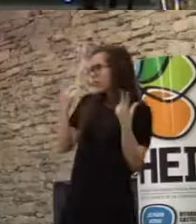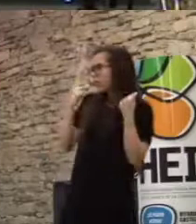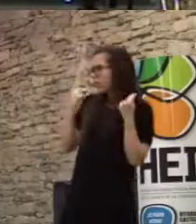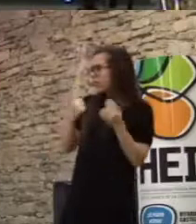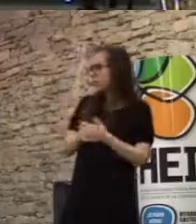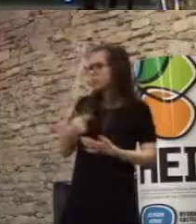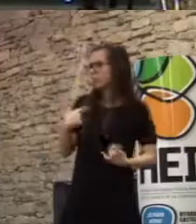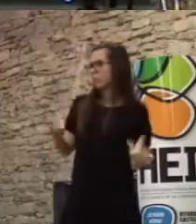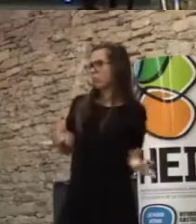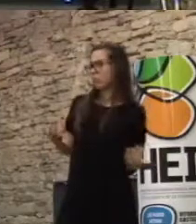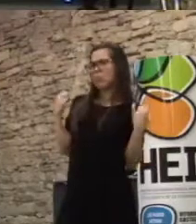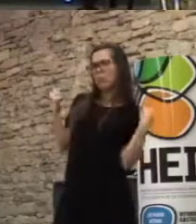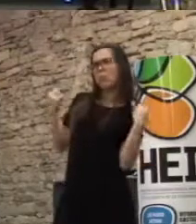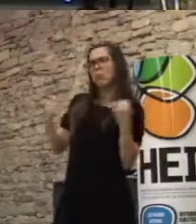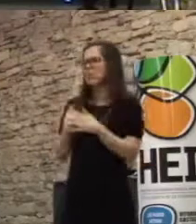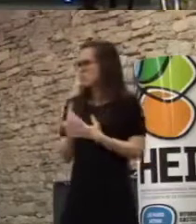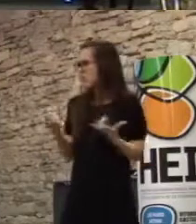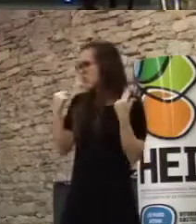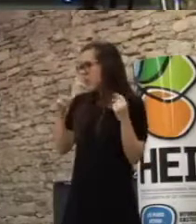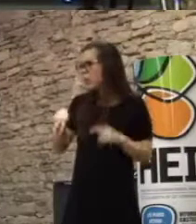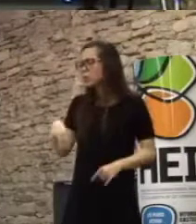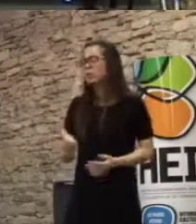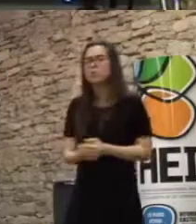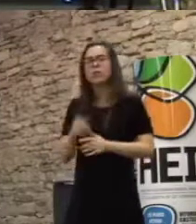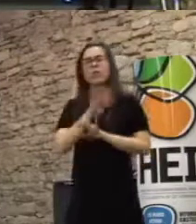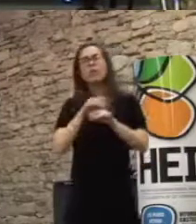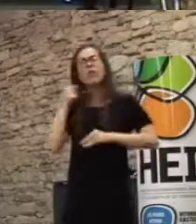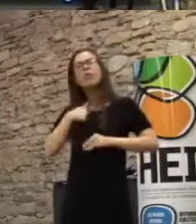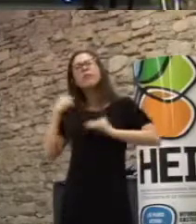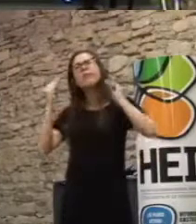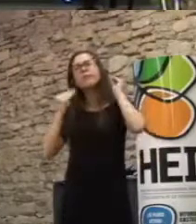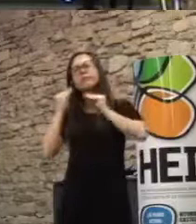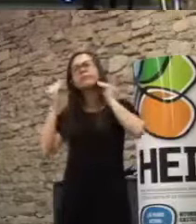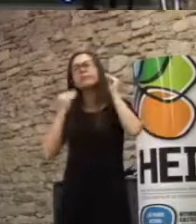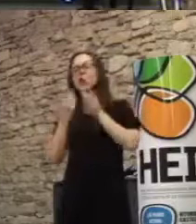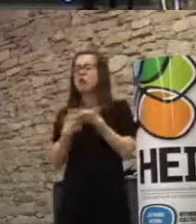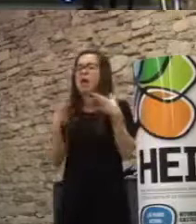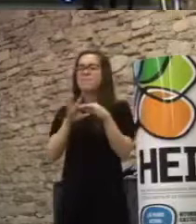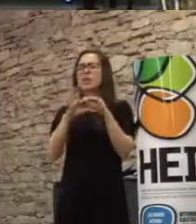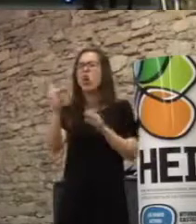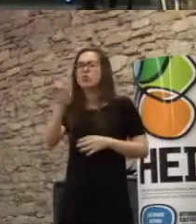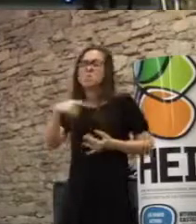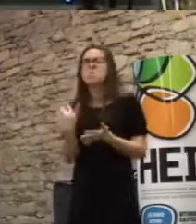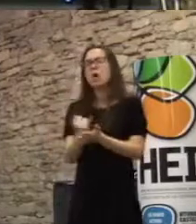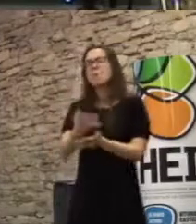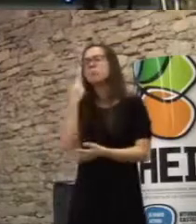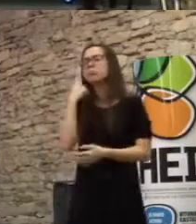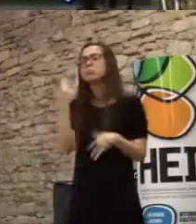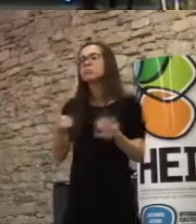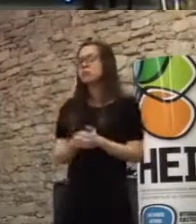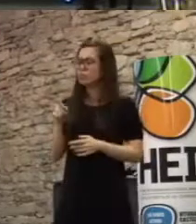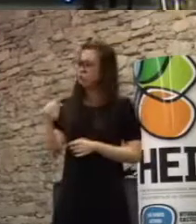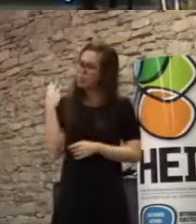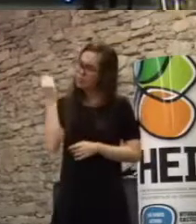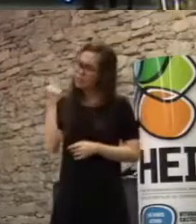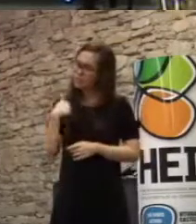yo me como el mundo hombre yo yo no soy tímido no y te quedas con la mosca detrás de la oreja no pues te reúnes con otro amigo y dices oye tú crees que yo soy